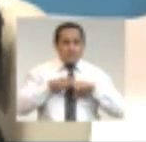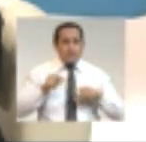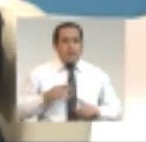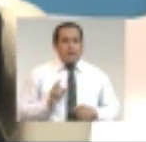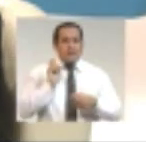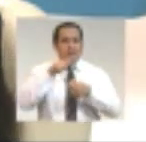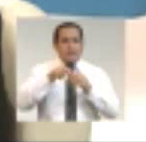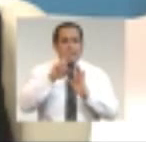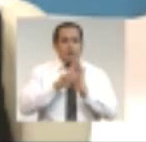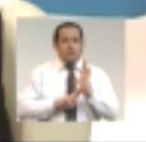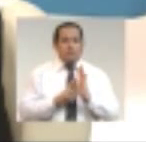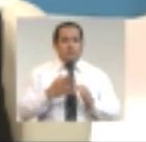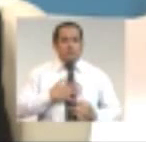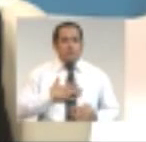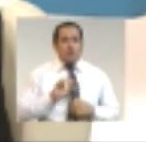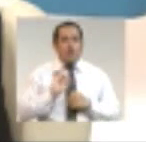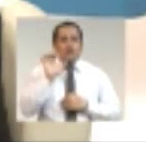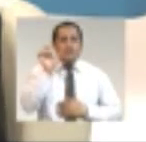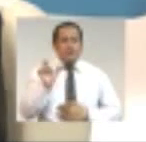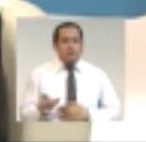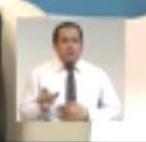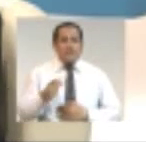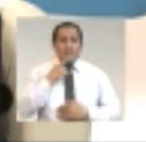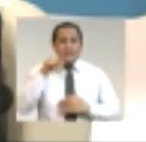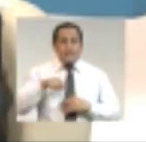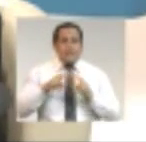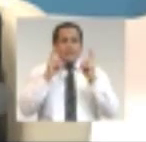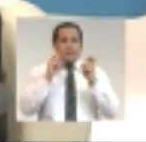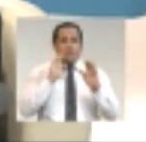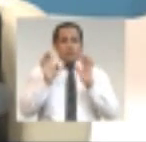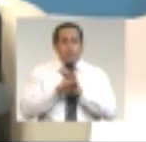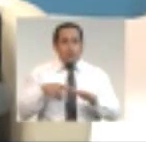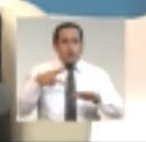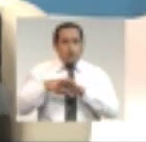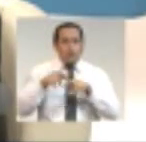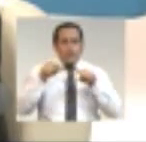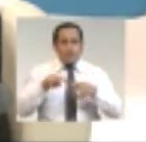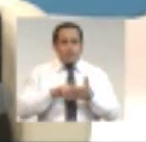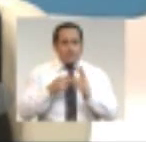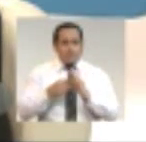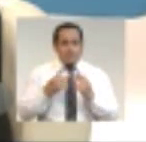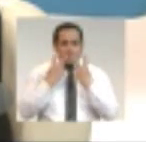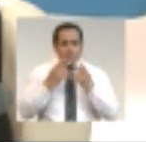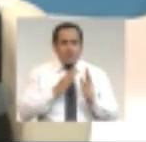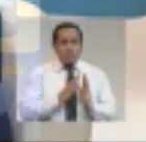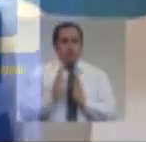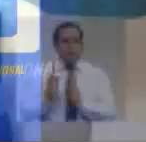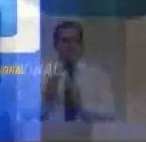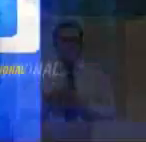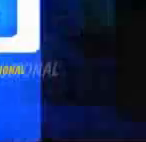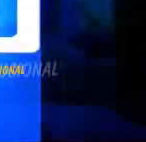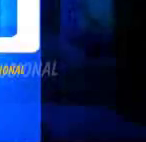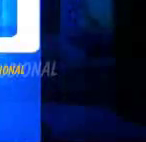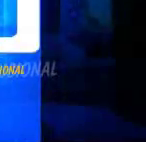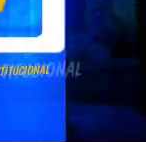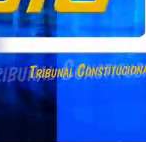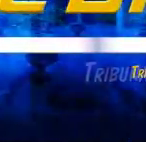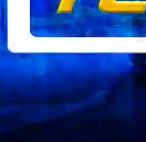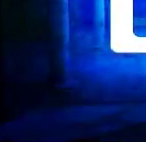privadas, debidamente inscritas en registros públicos, ¿no? Entonces, este tema, esta restricción es lo que se cuestiona a través de este proceso, ¿no? De